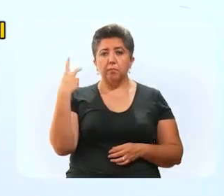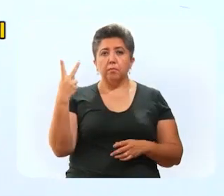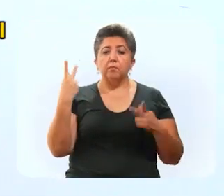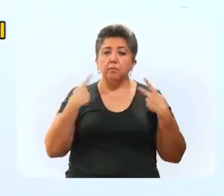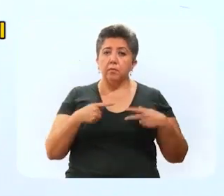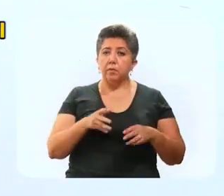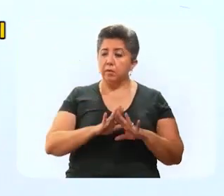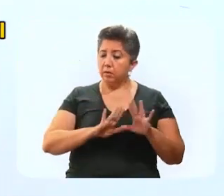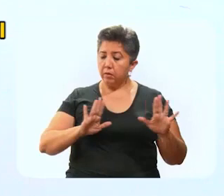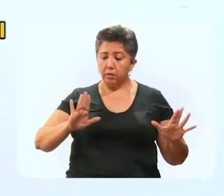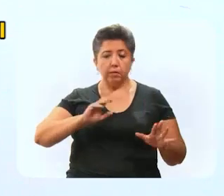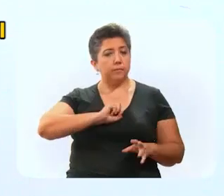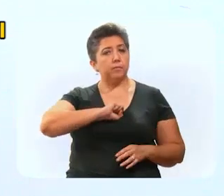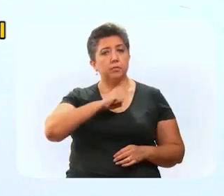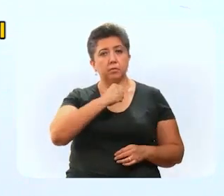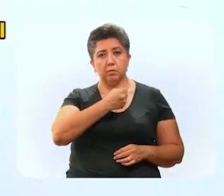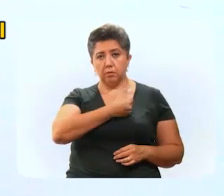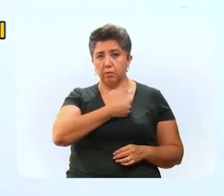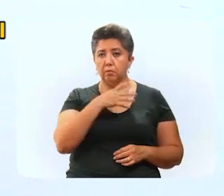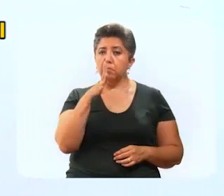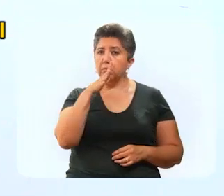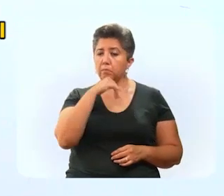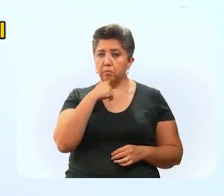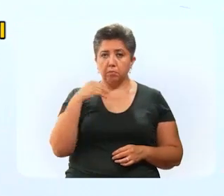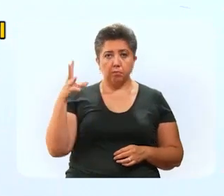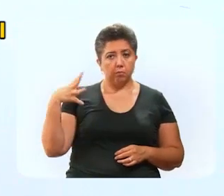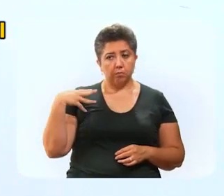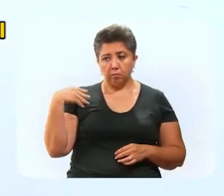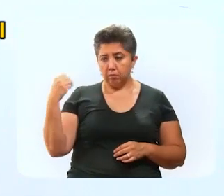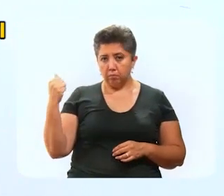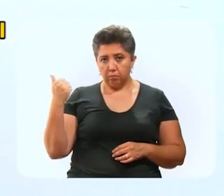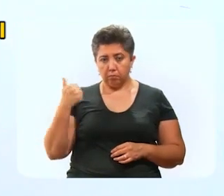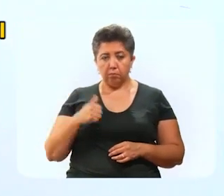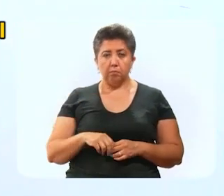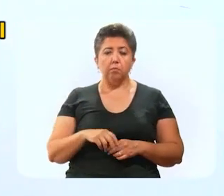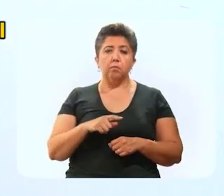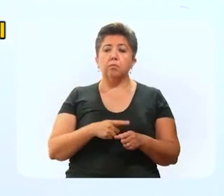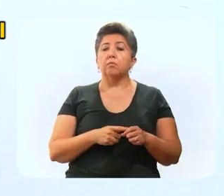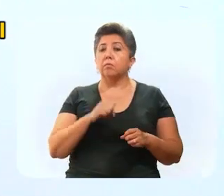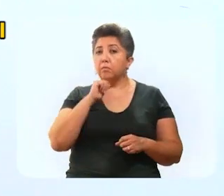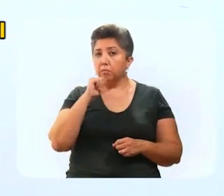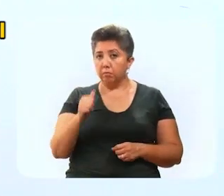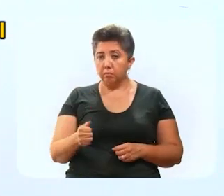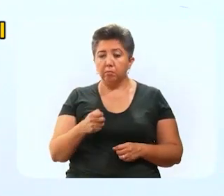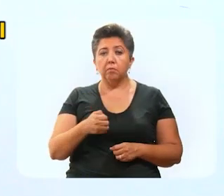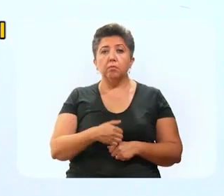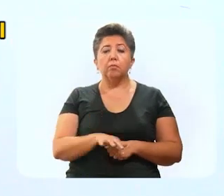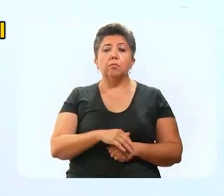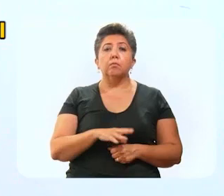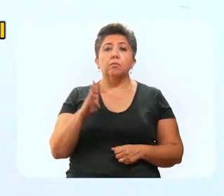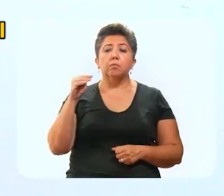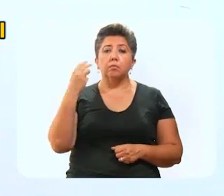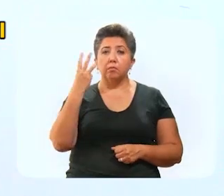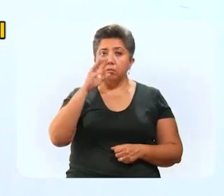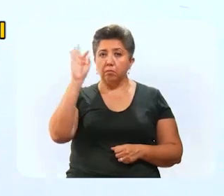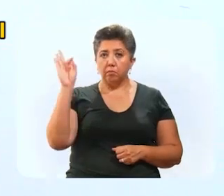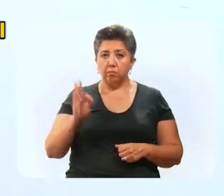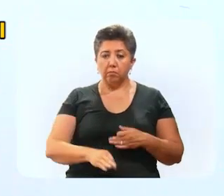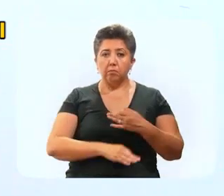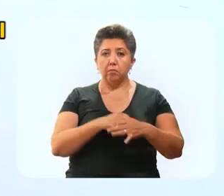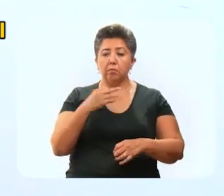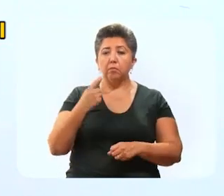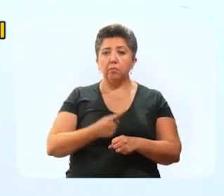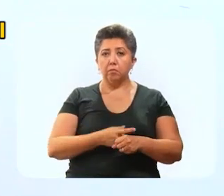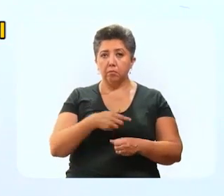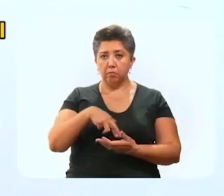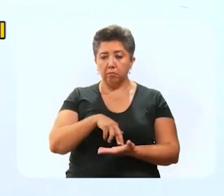102.472 pacientes ya se recuperaron, no presentan síntomas ni pueden contagiar. Esta cifra representa el 93% del